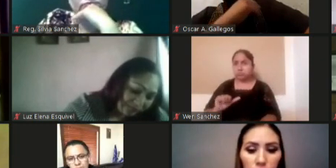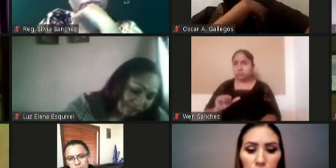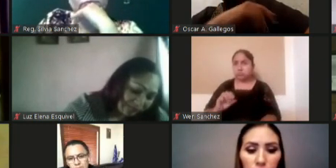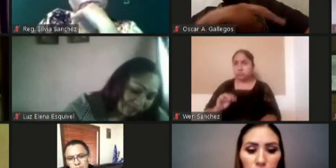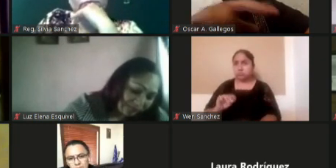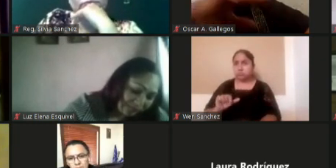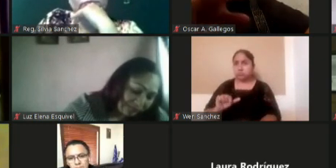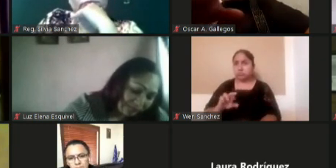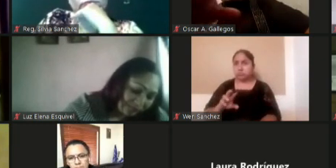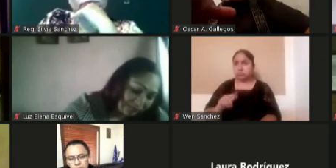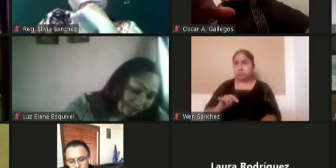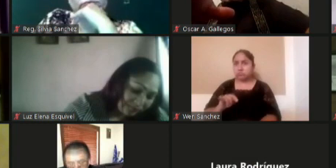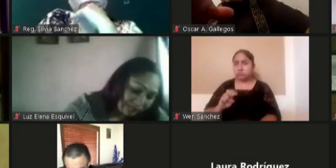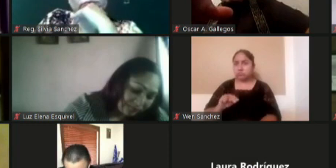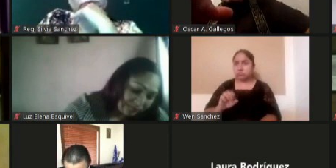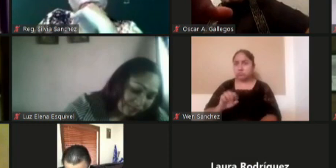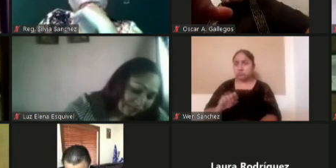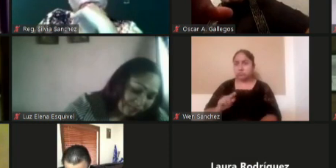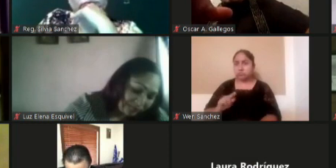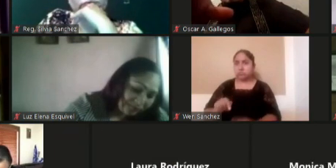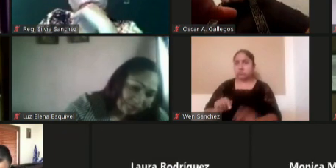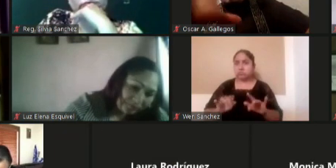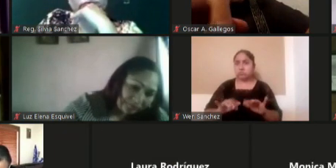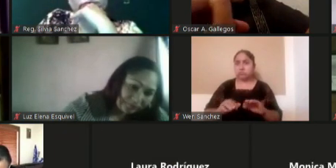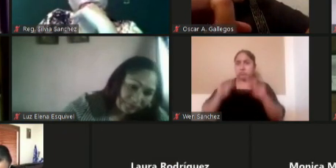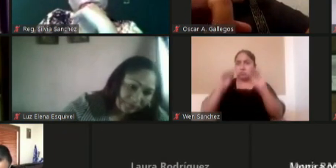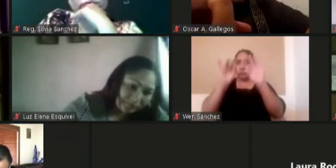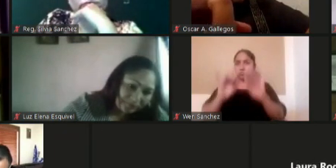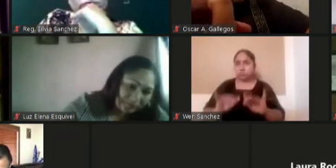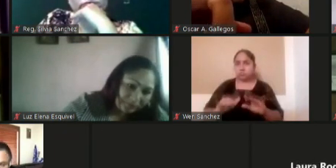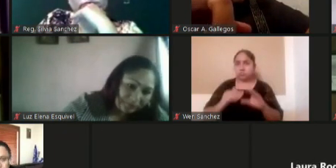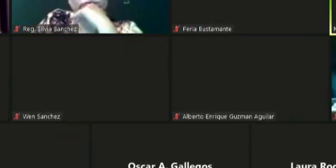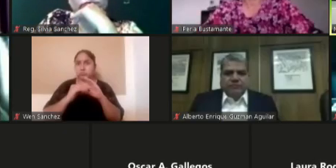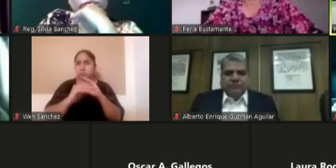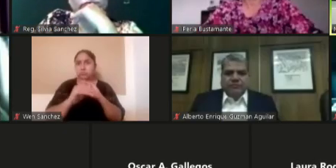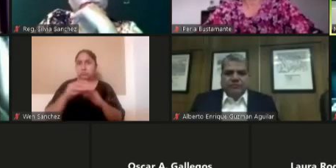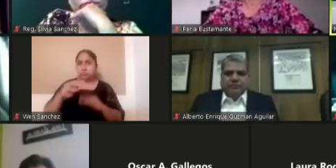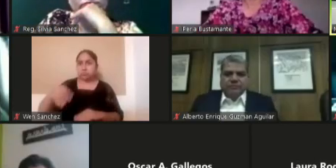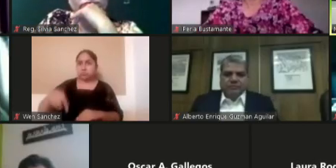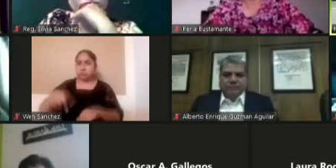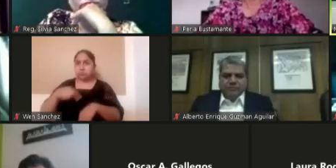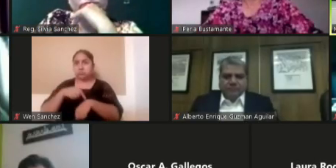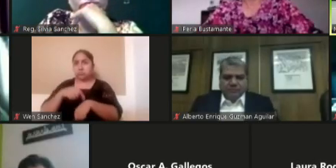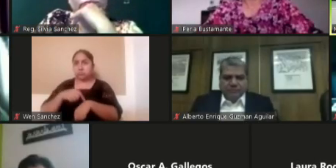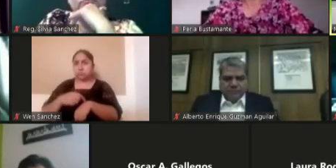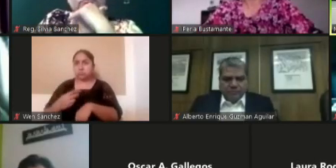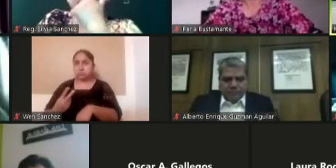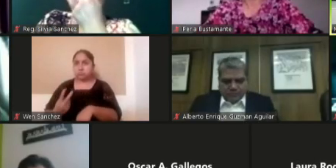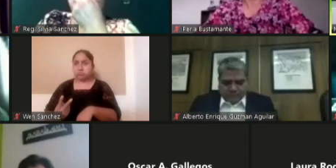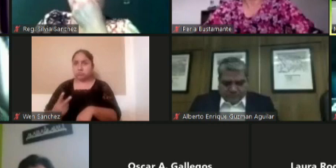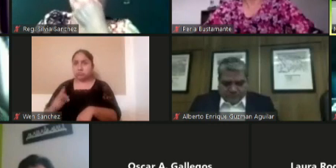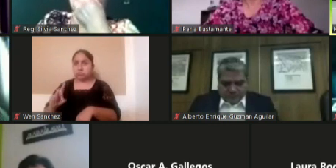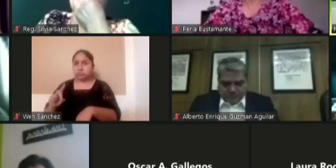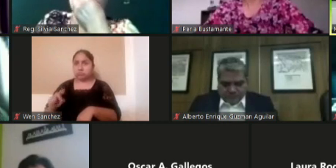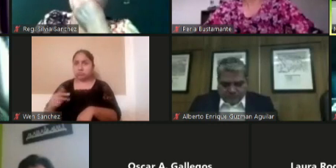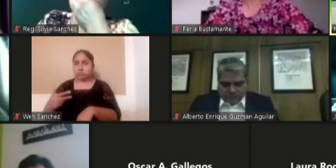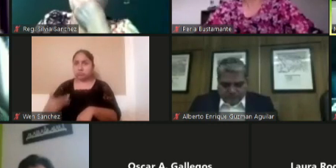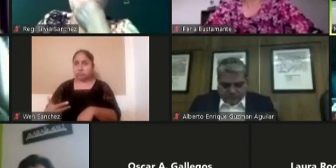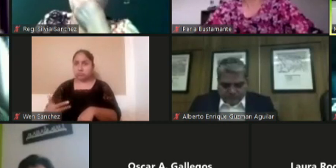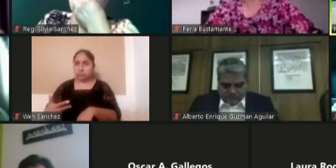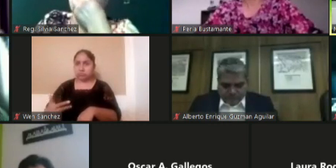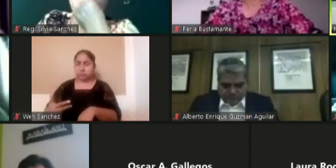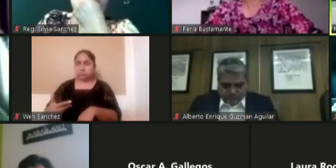registró el día 15 a las 14:38 horas. No representa alguna asociación